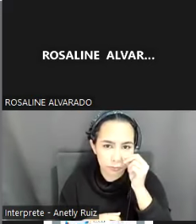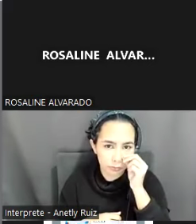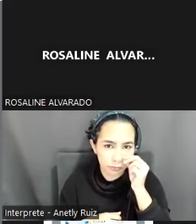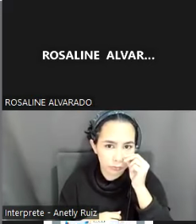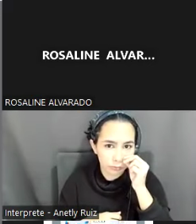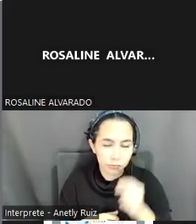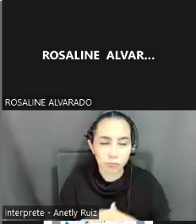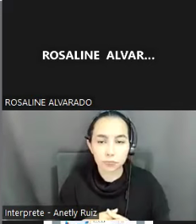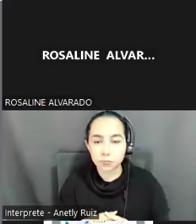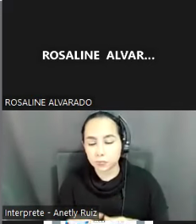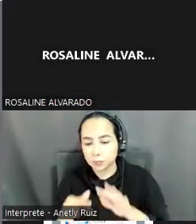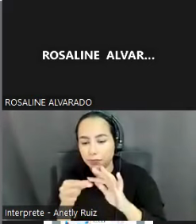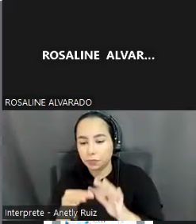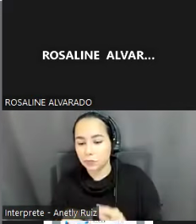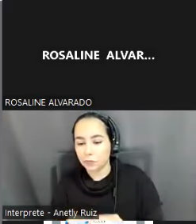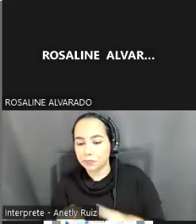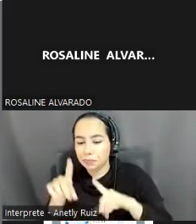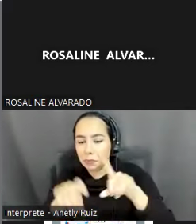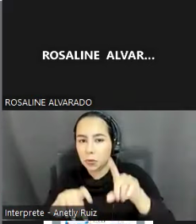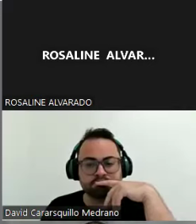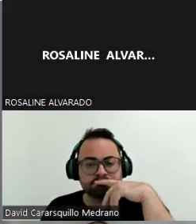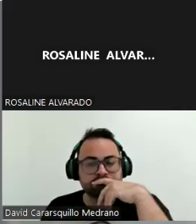lectura de los comentarios.